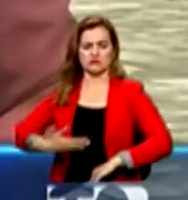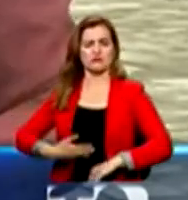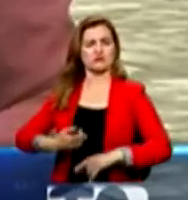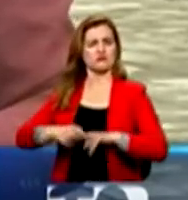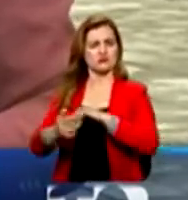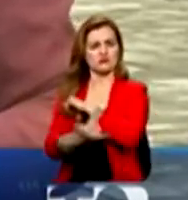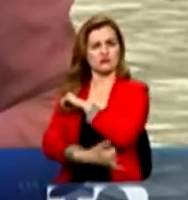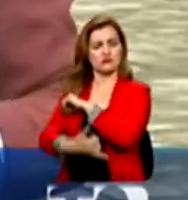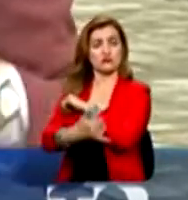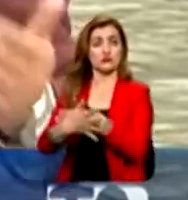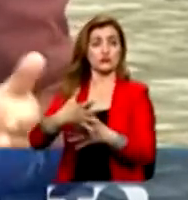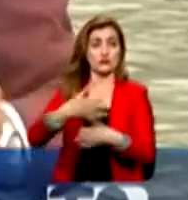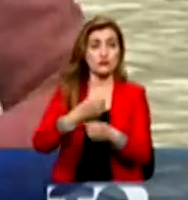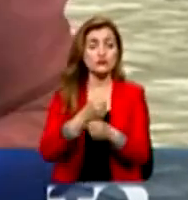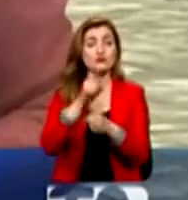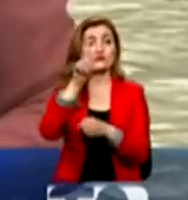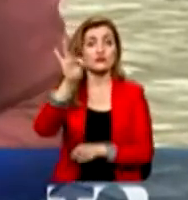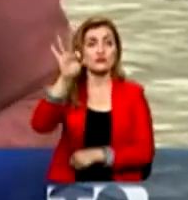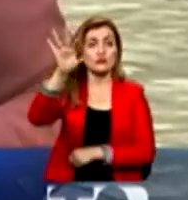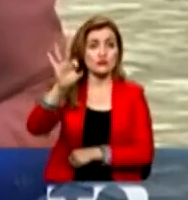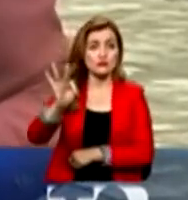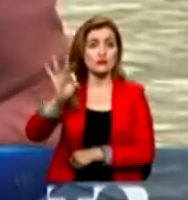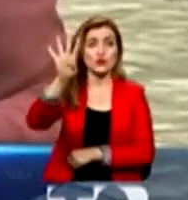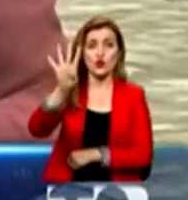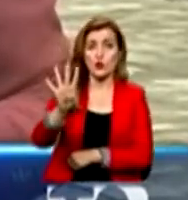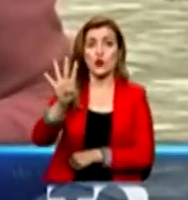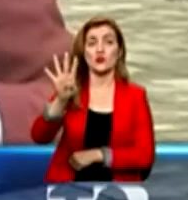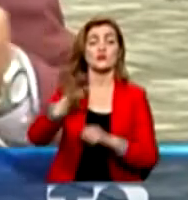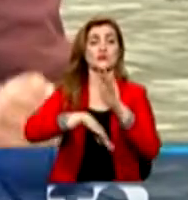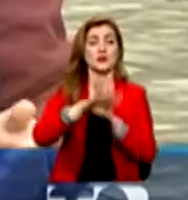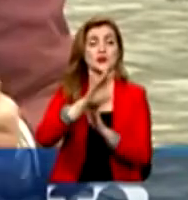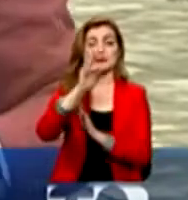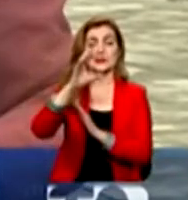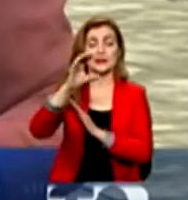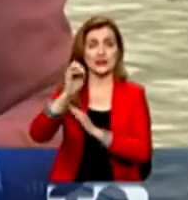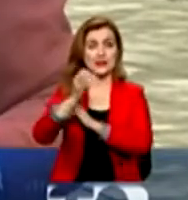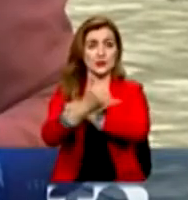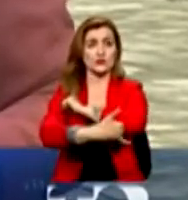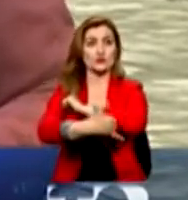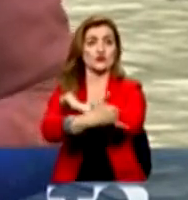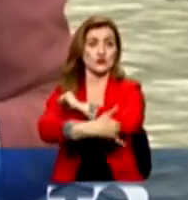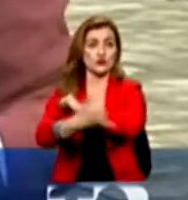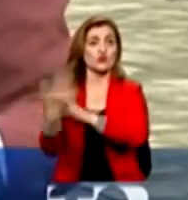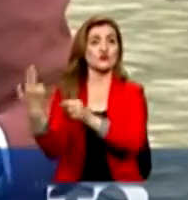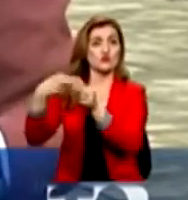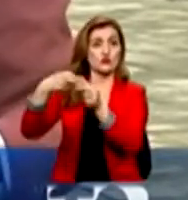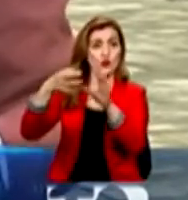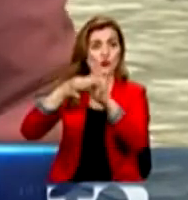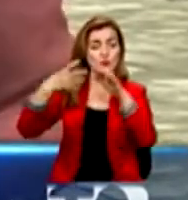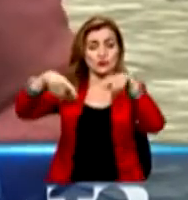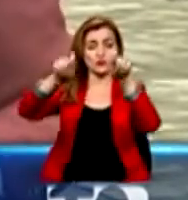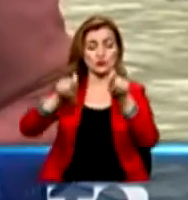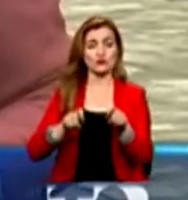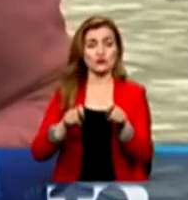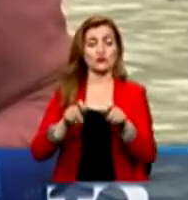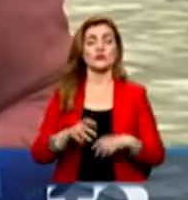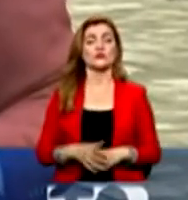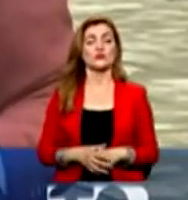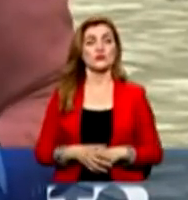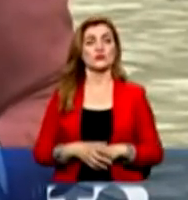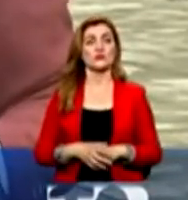su momento lo hicieron en 1994 más de 70 estados. No tiene carácter